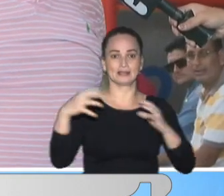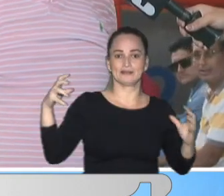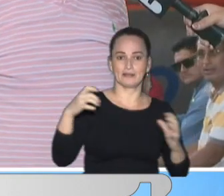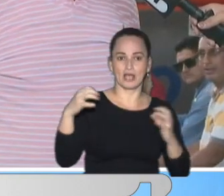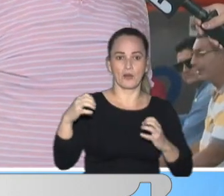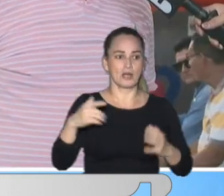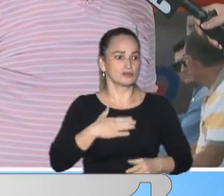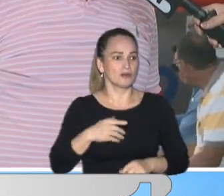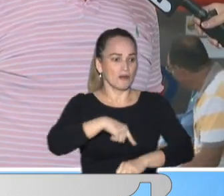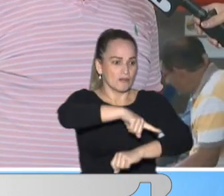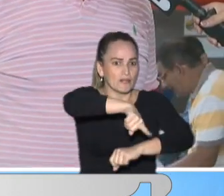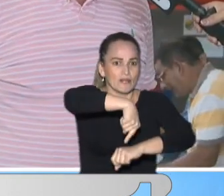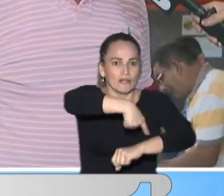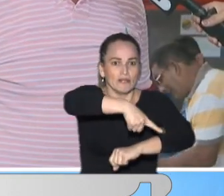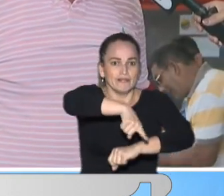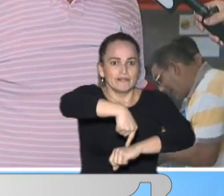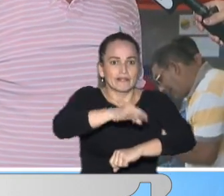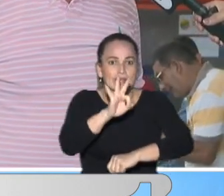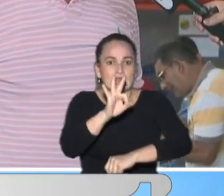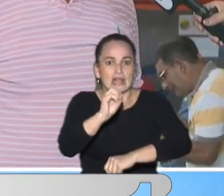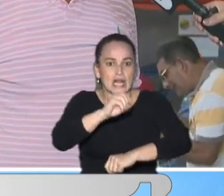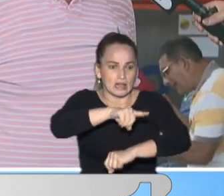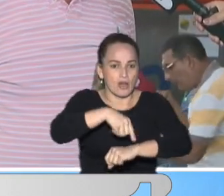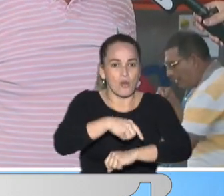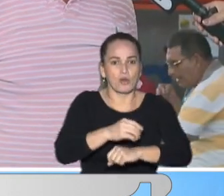30 horas, durmiendo en el carro, en las